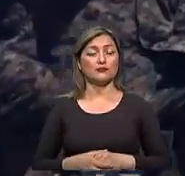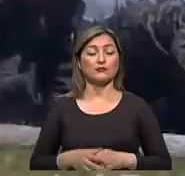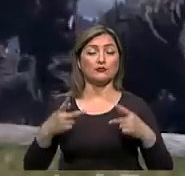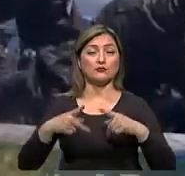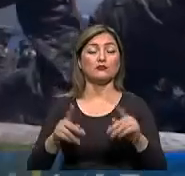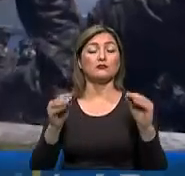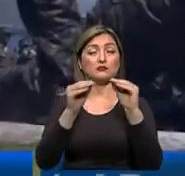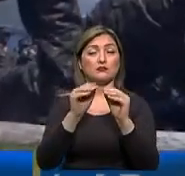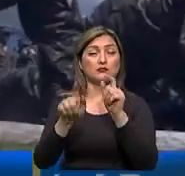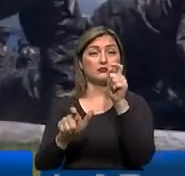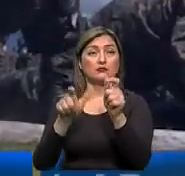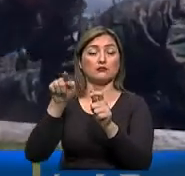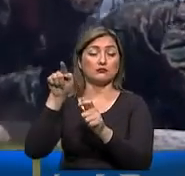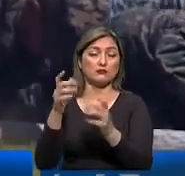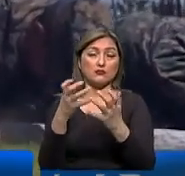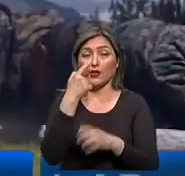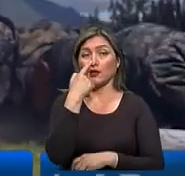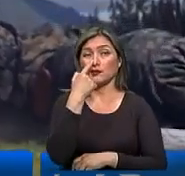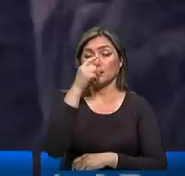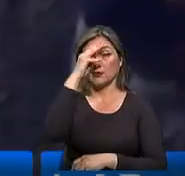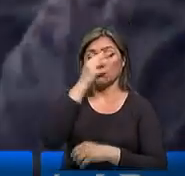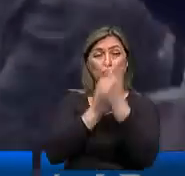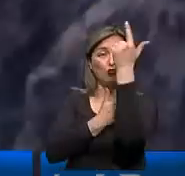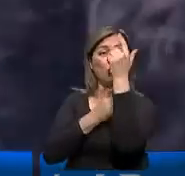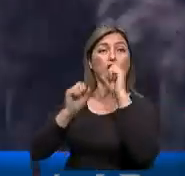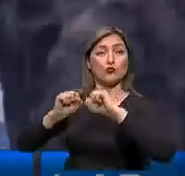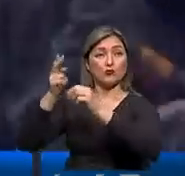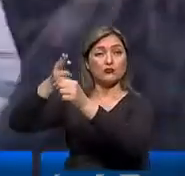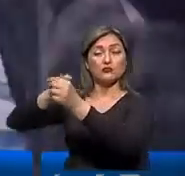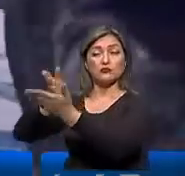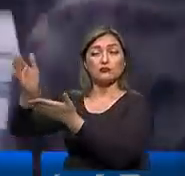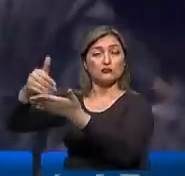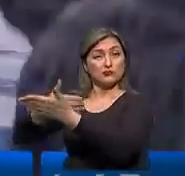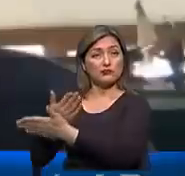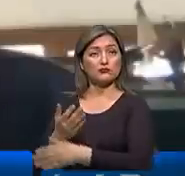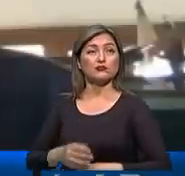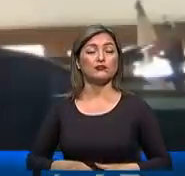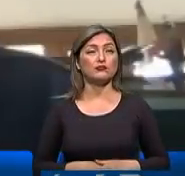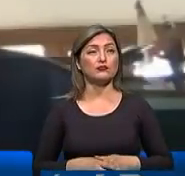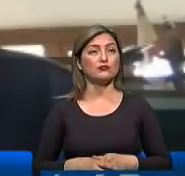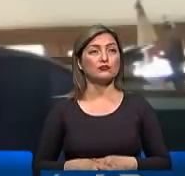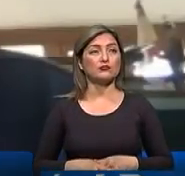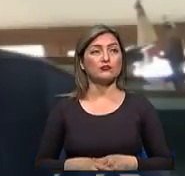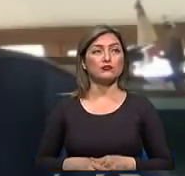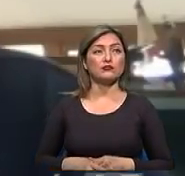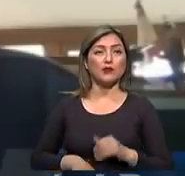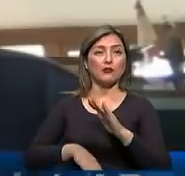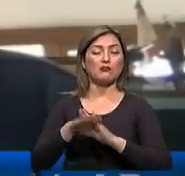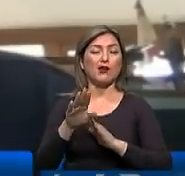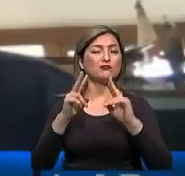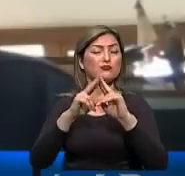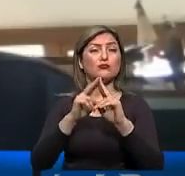permitir además que aquellos que manifiesten interés por las Fuerzas Armadas puedan acceder posteriormente. Ellos conocerían más de cerca cómo